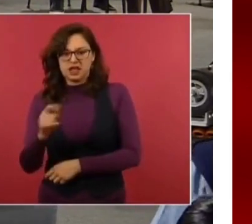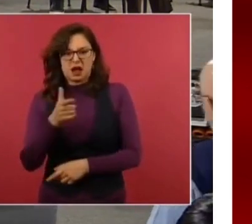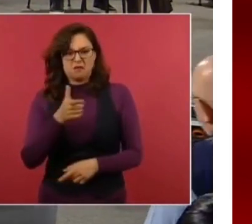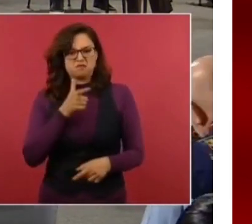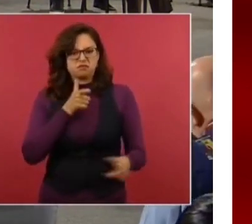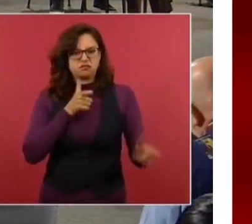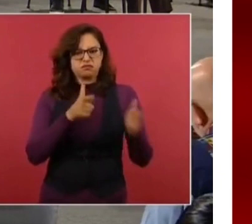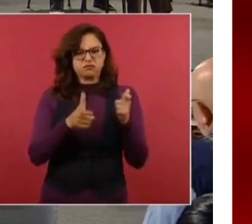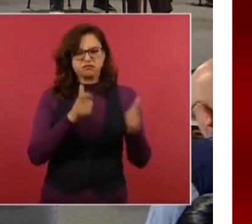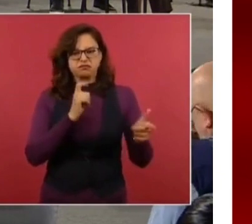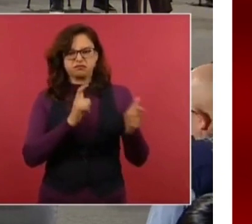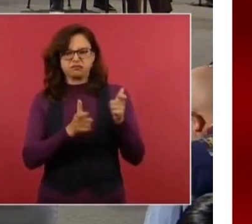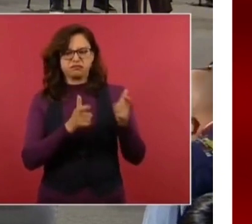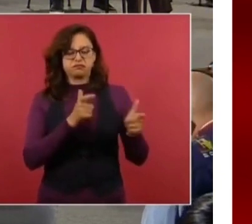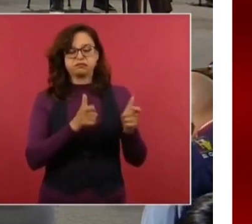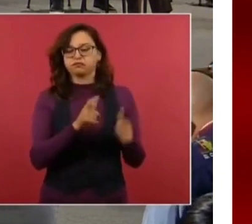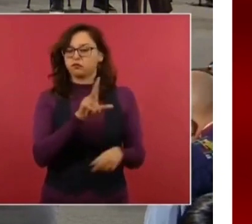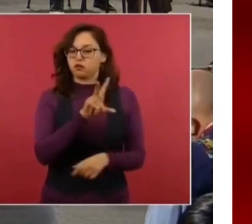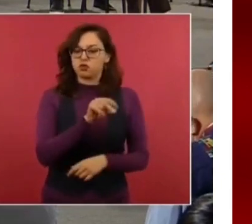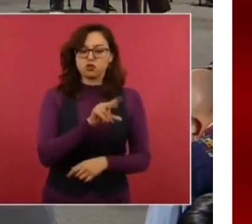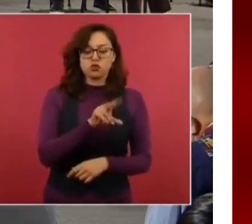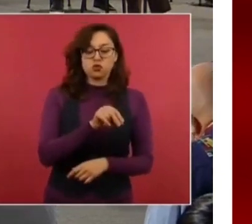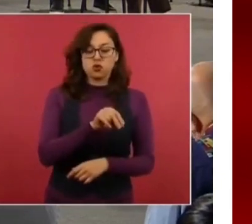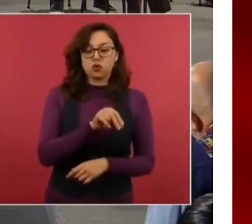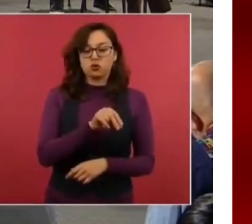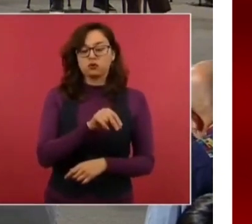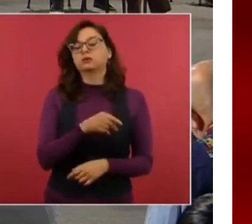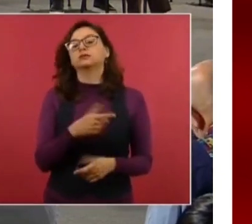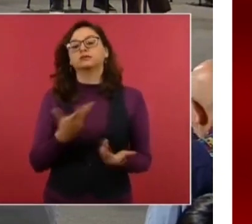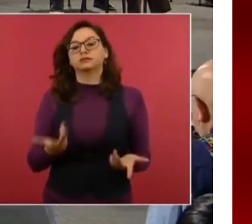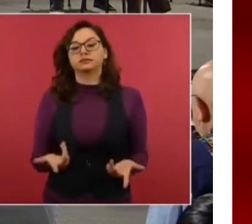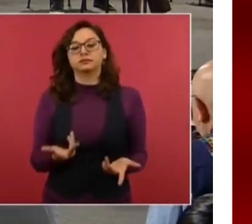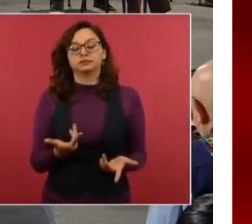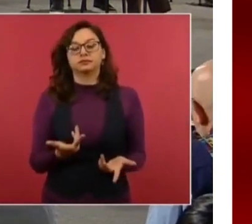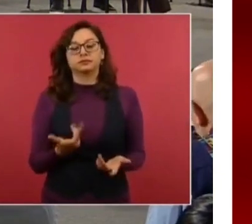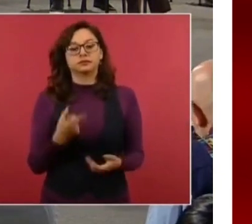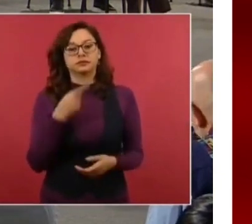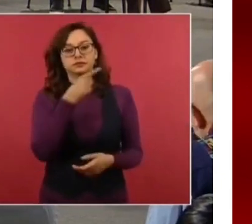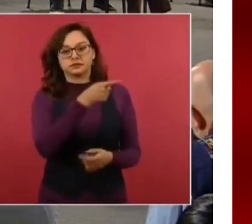con su mentalidad no es que ser un hombre malo